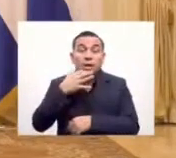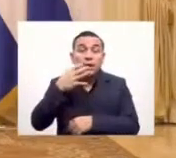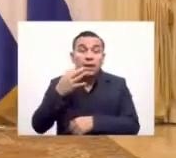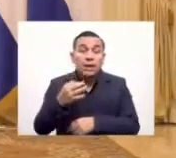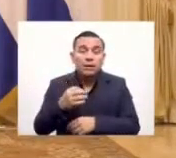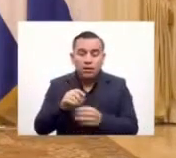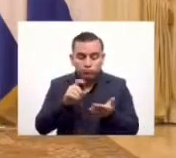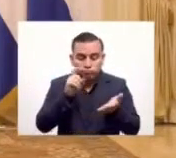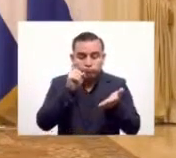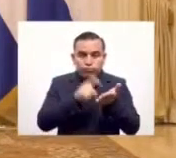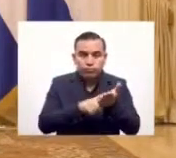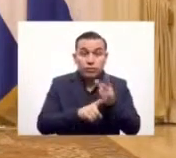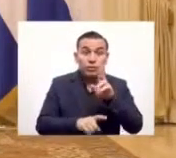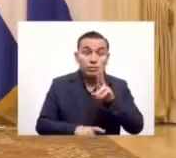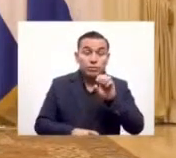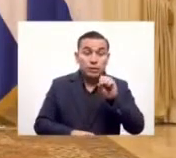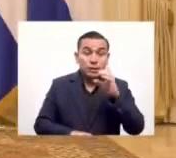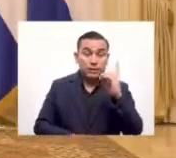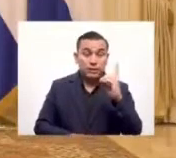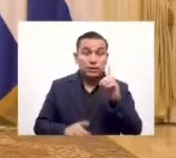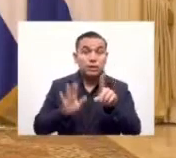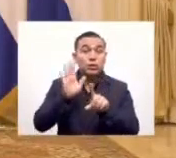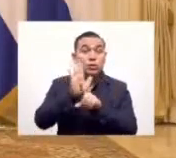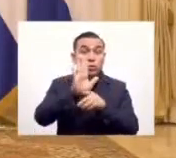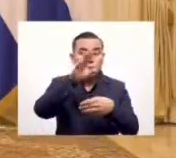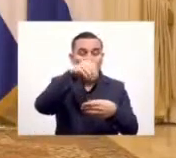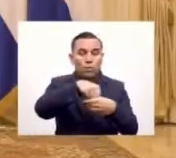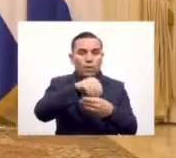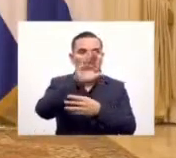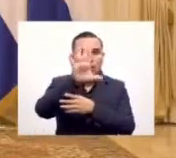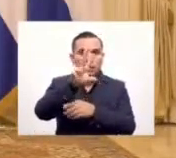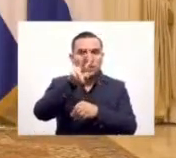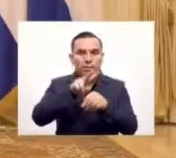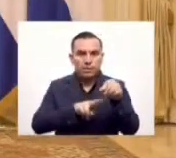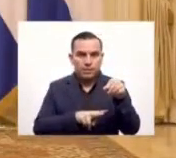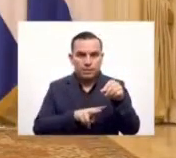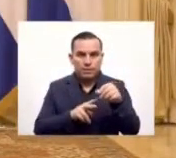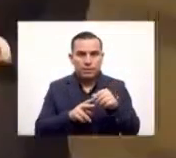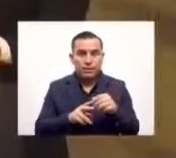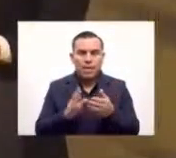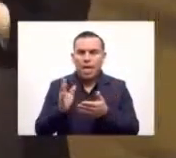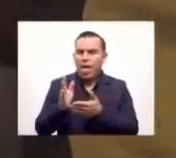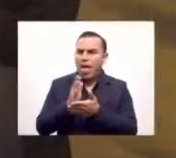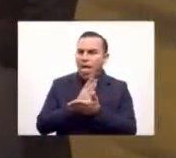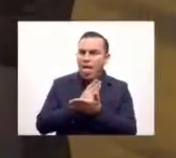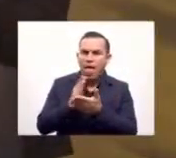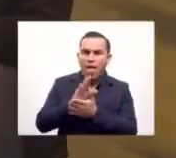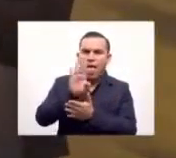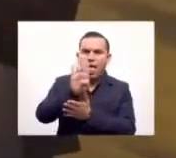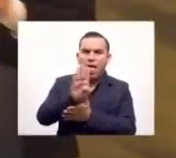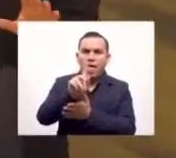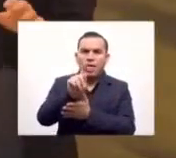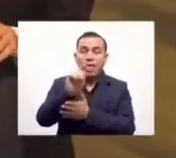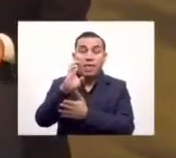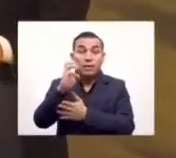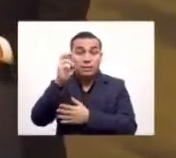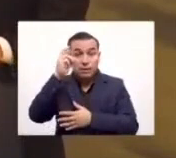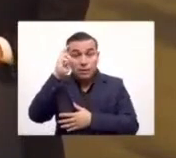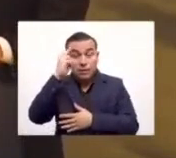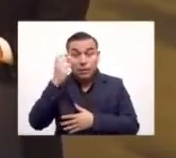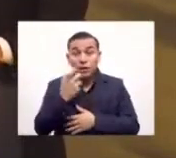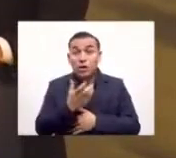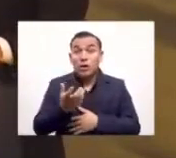digamos que salen al mercado, tienen una representación en software, en una aplicación móvil, en una aplicación web.